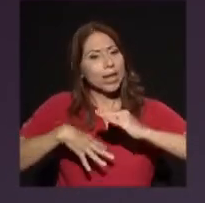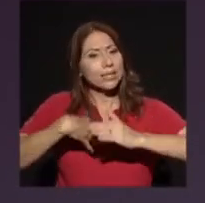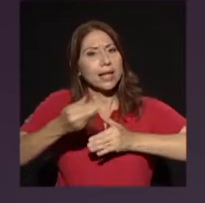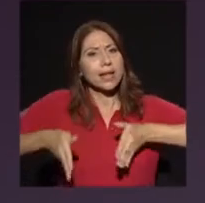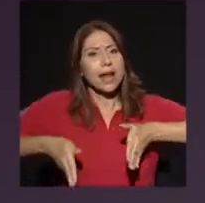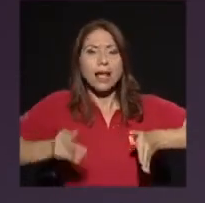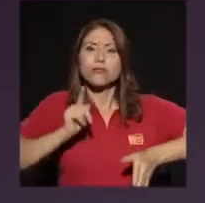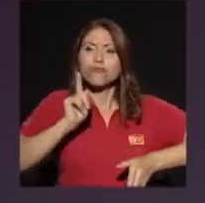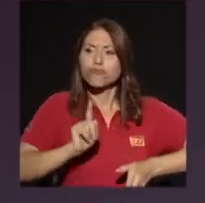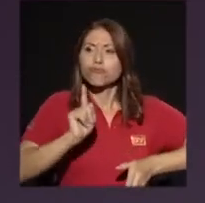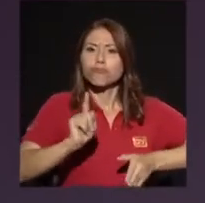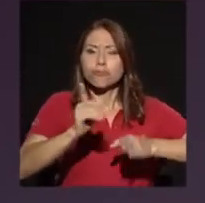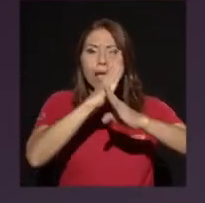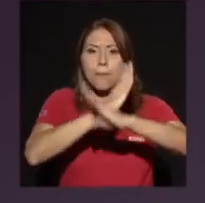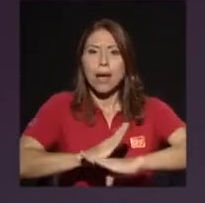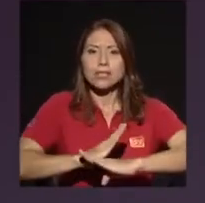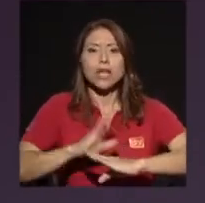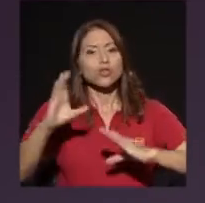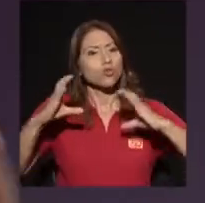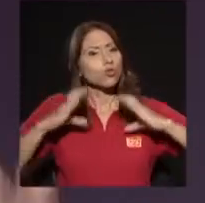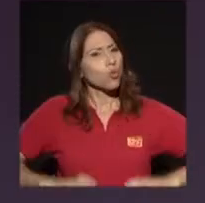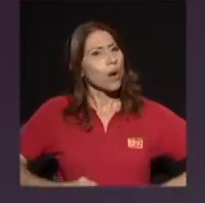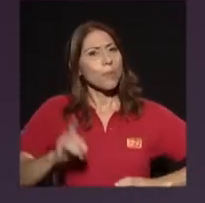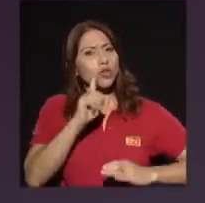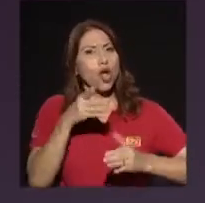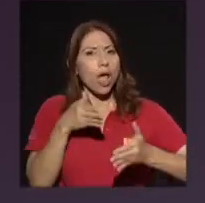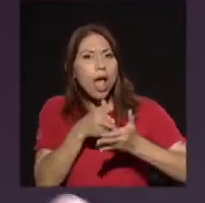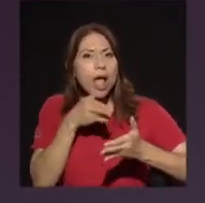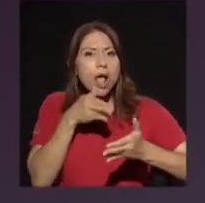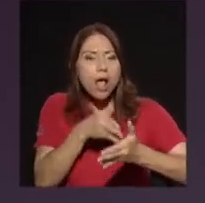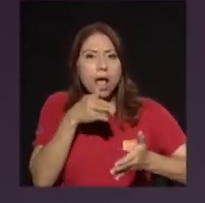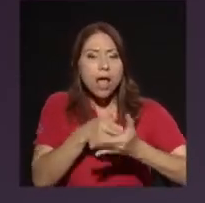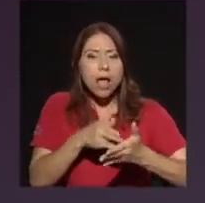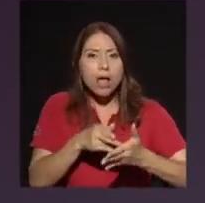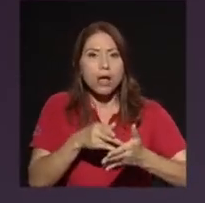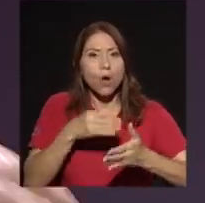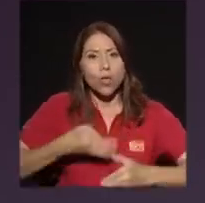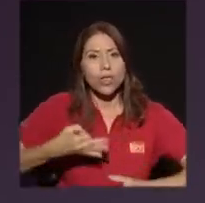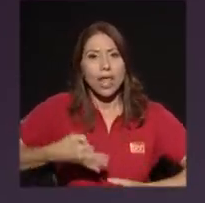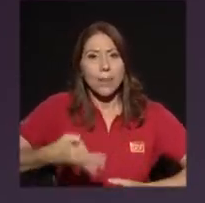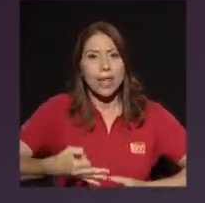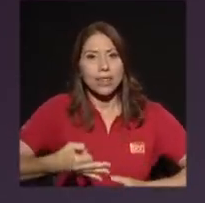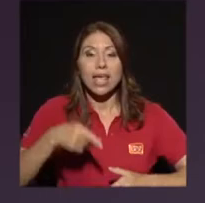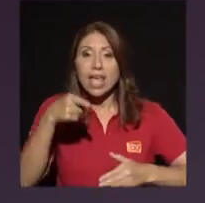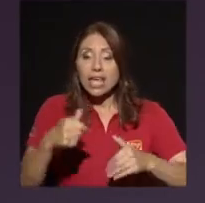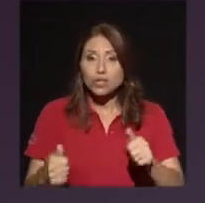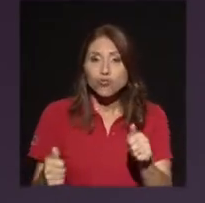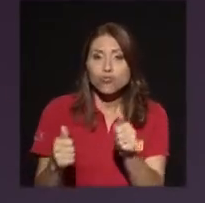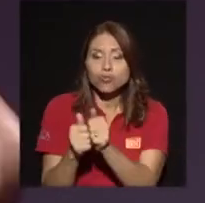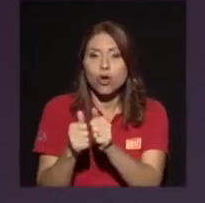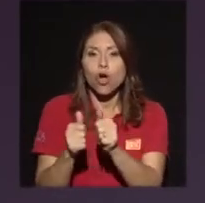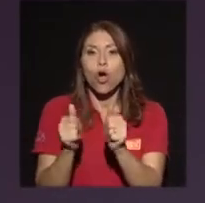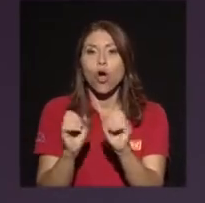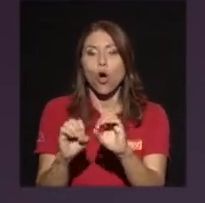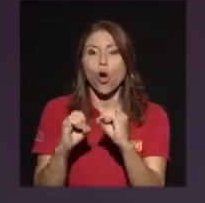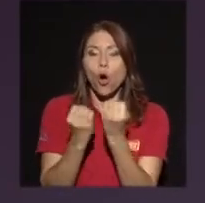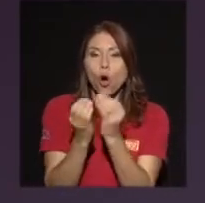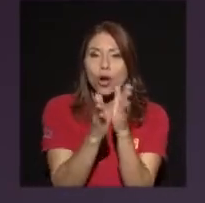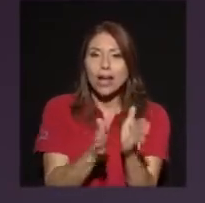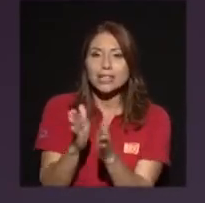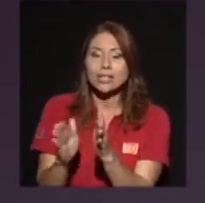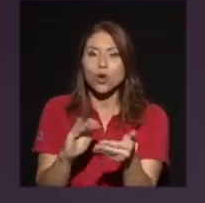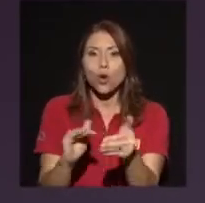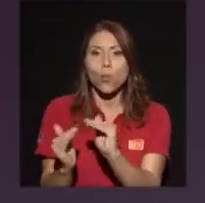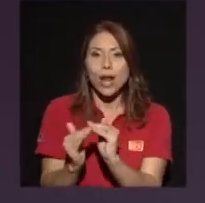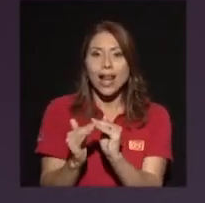sus cuerpos no sean violentados cotidianamente. Y de eso tiene que ir de la mano también con la organización comunal y con la sensibilización